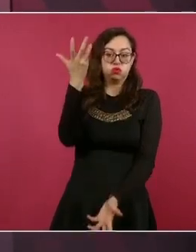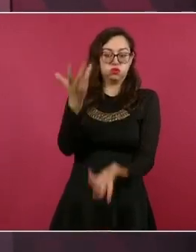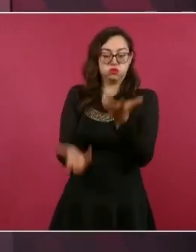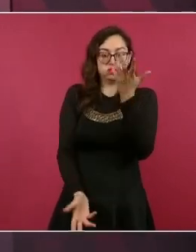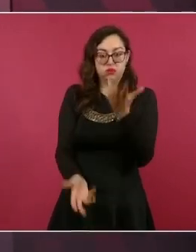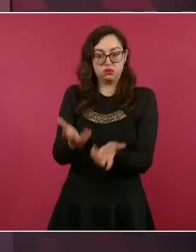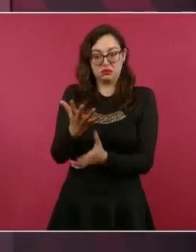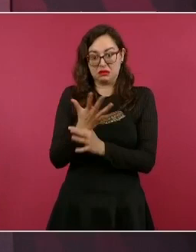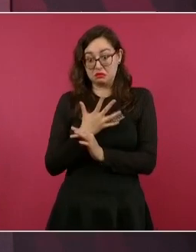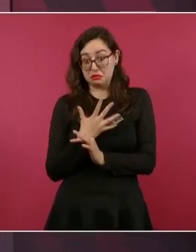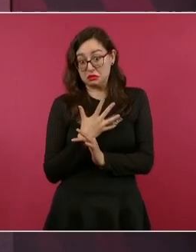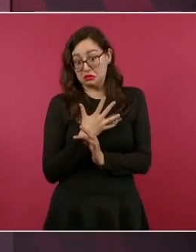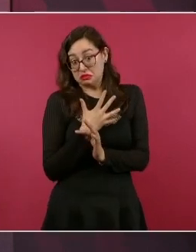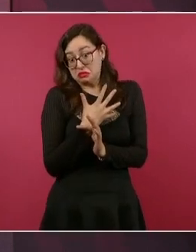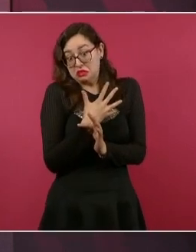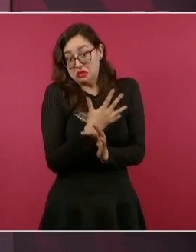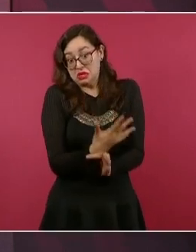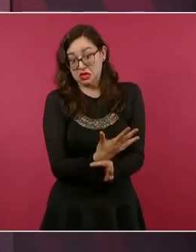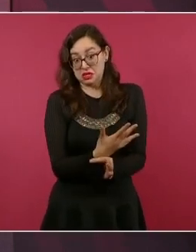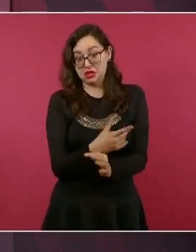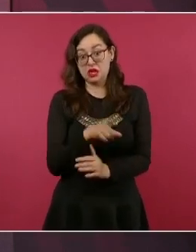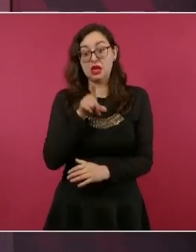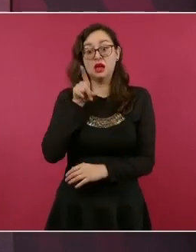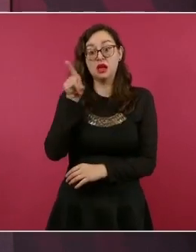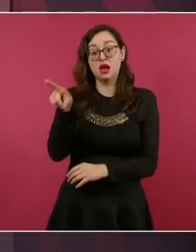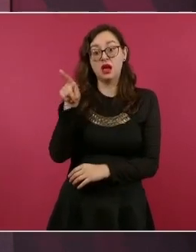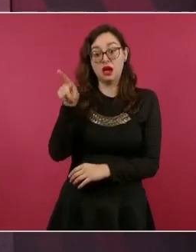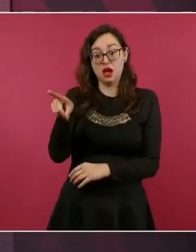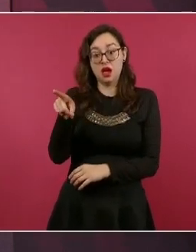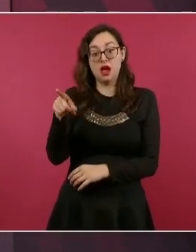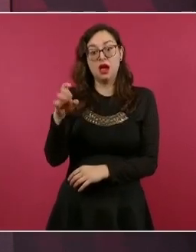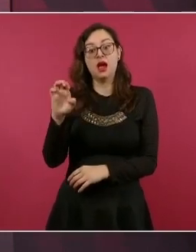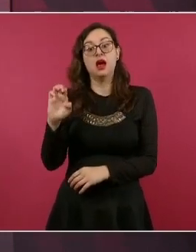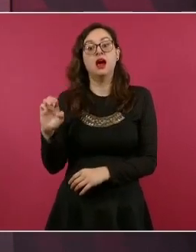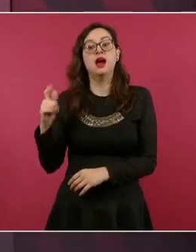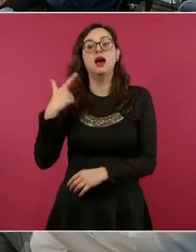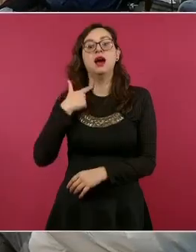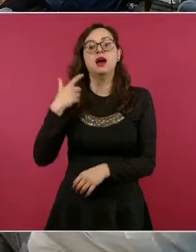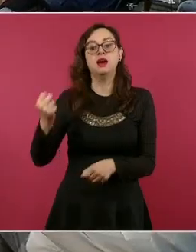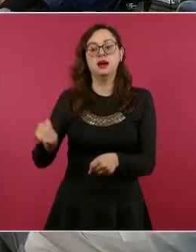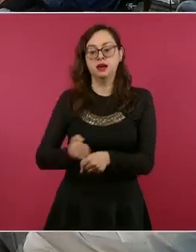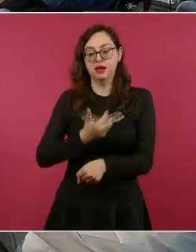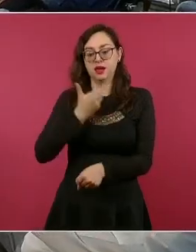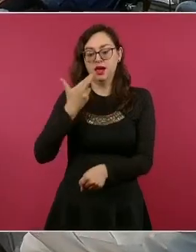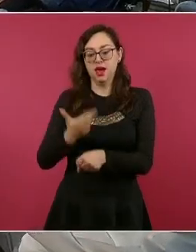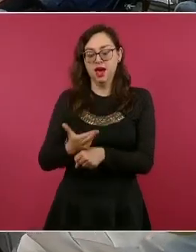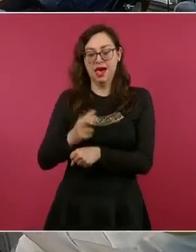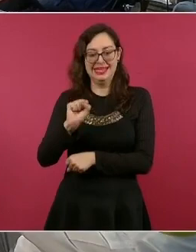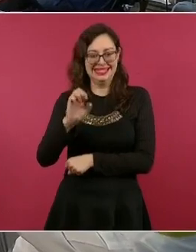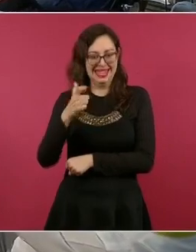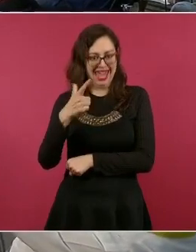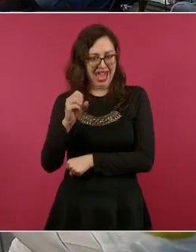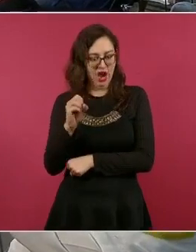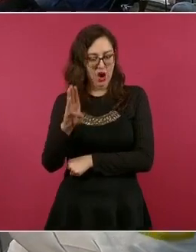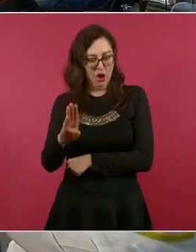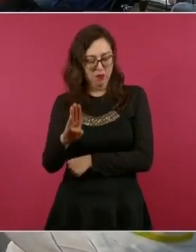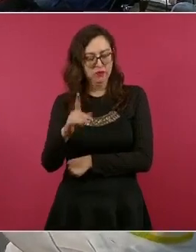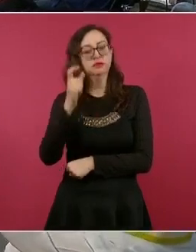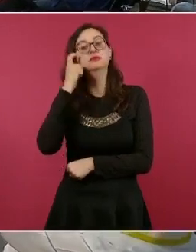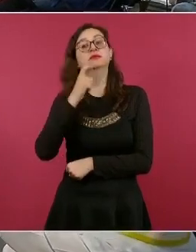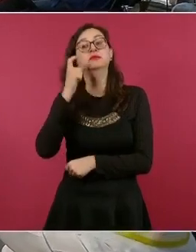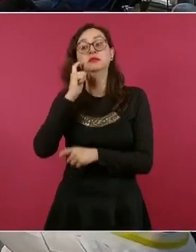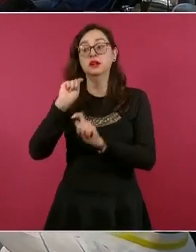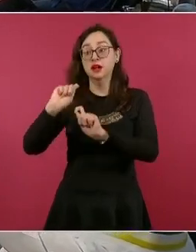exsecretario de gobierno de Guerrero, lo cual no es